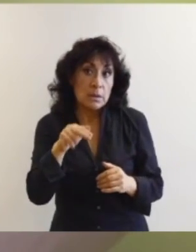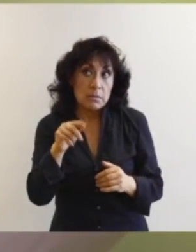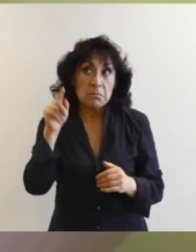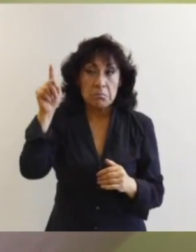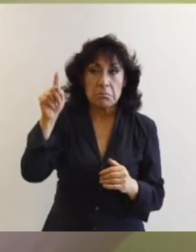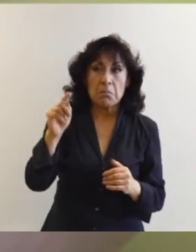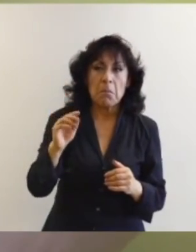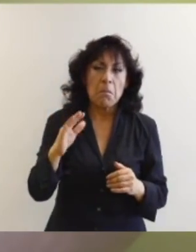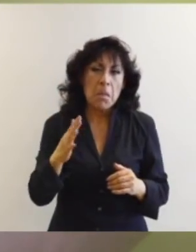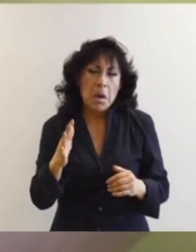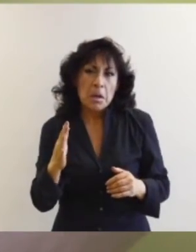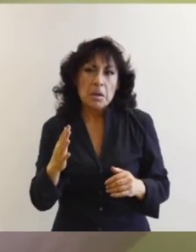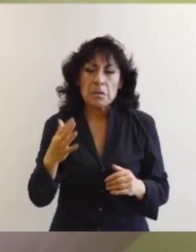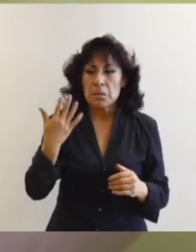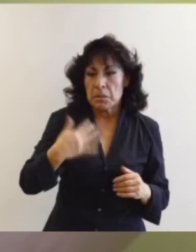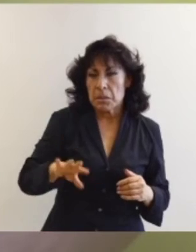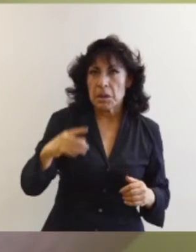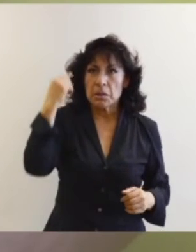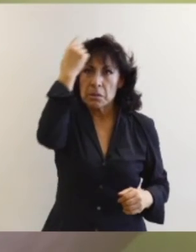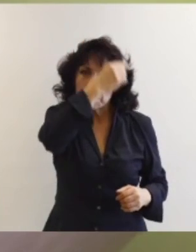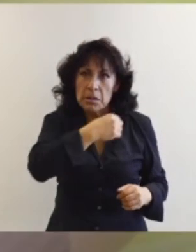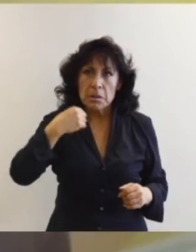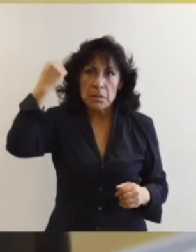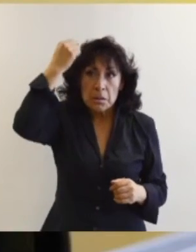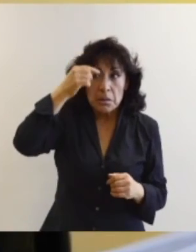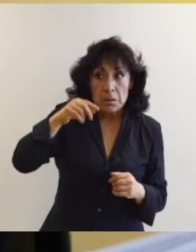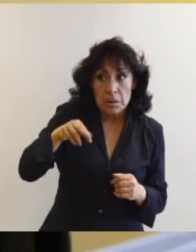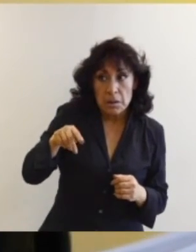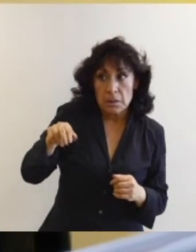Unas 10 horas a pie.